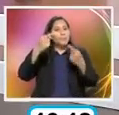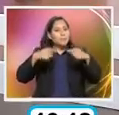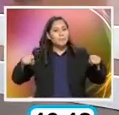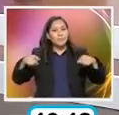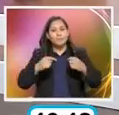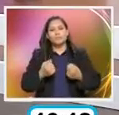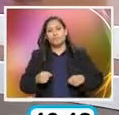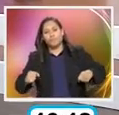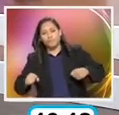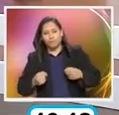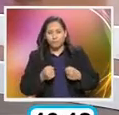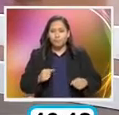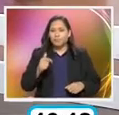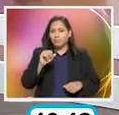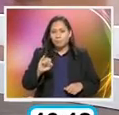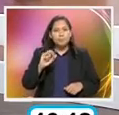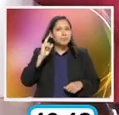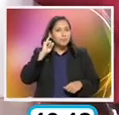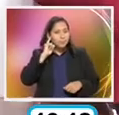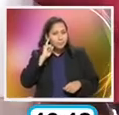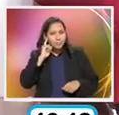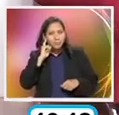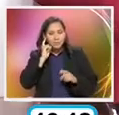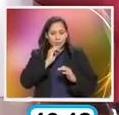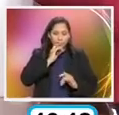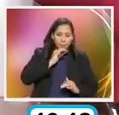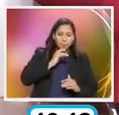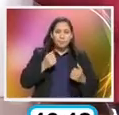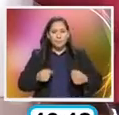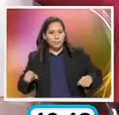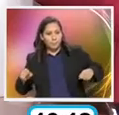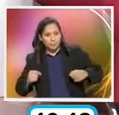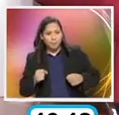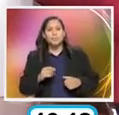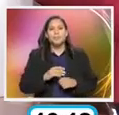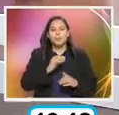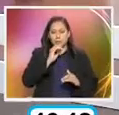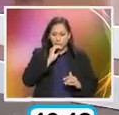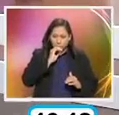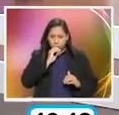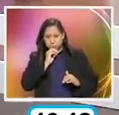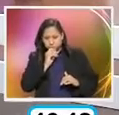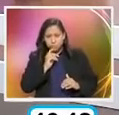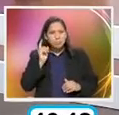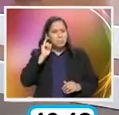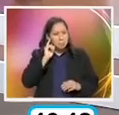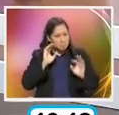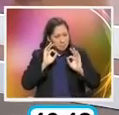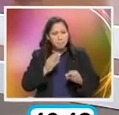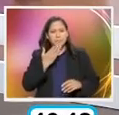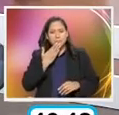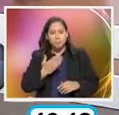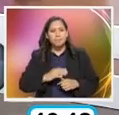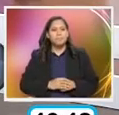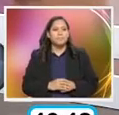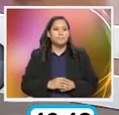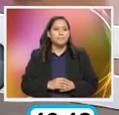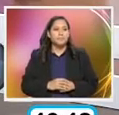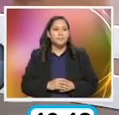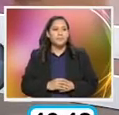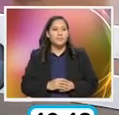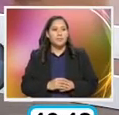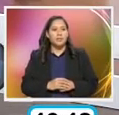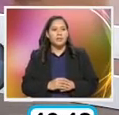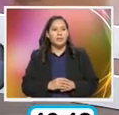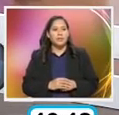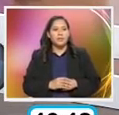música donde pues predomina el saxofón y el acordeón, donde hace la melodía. Y se escucha extraordinariamente Así bien, es. y eso lo han